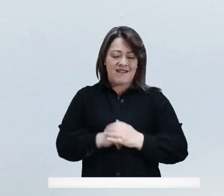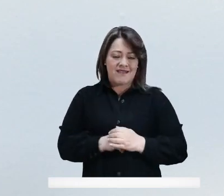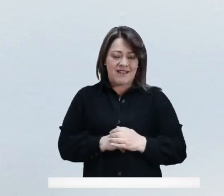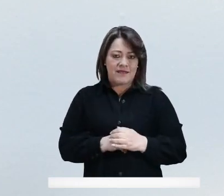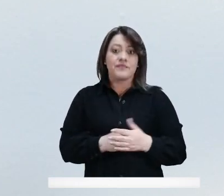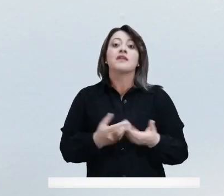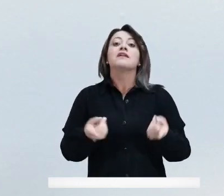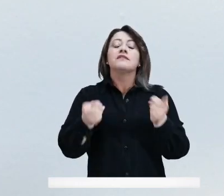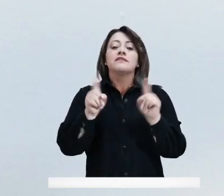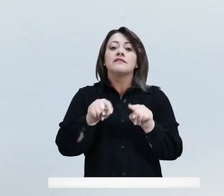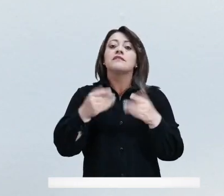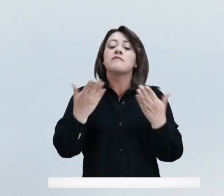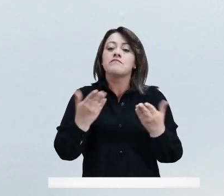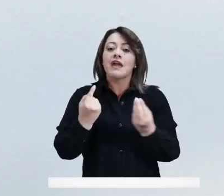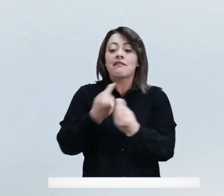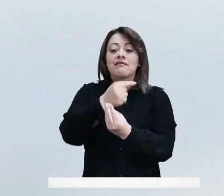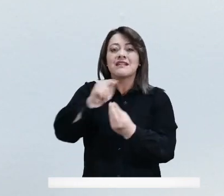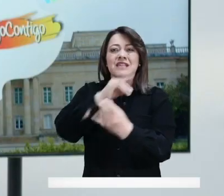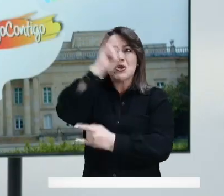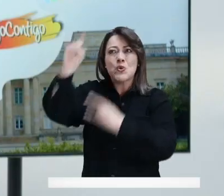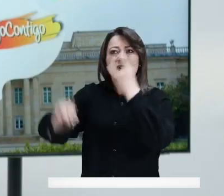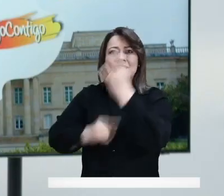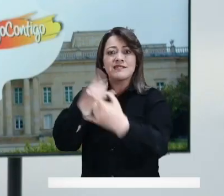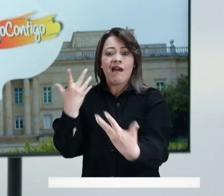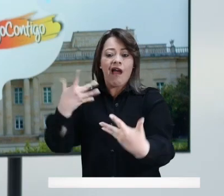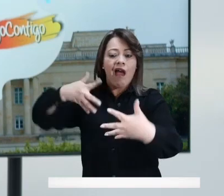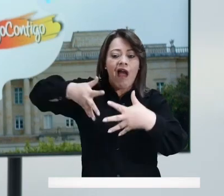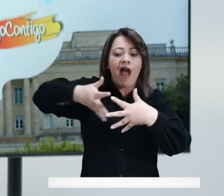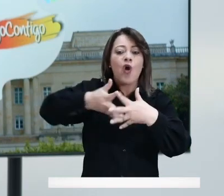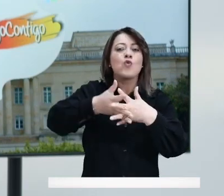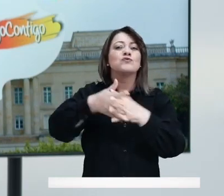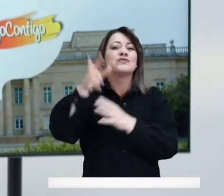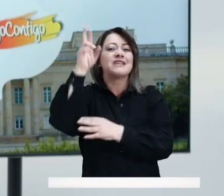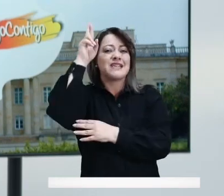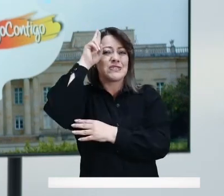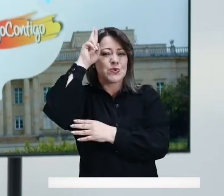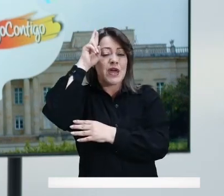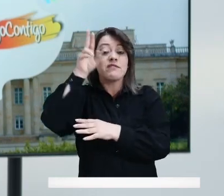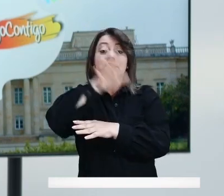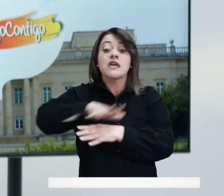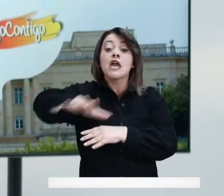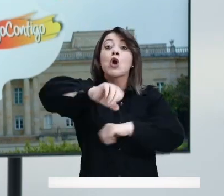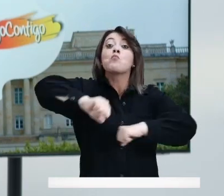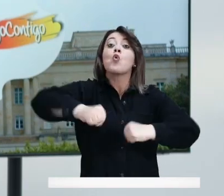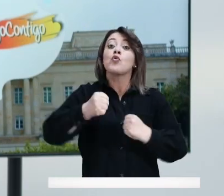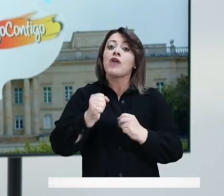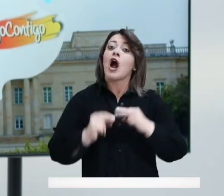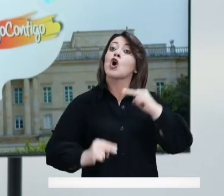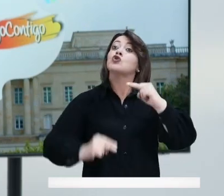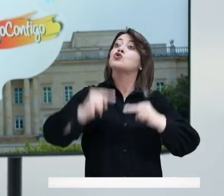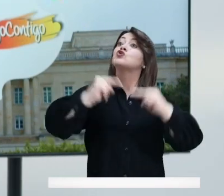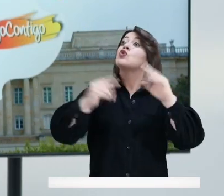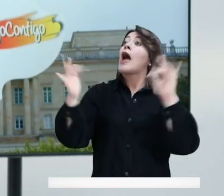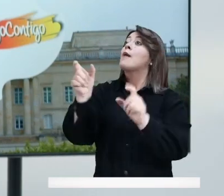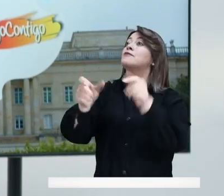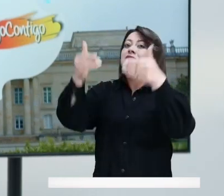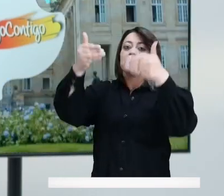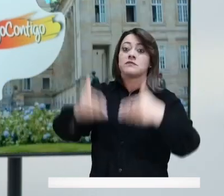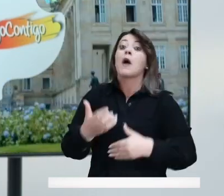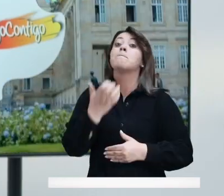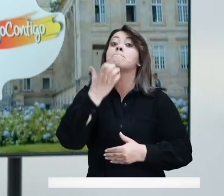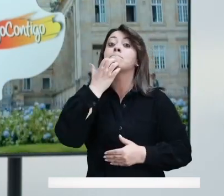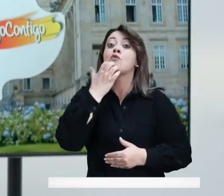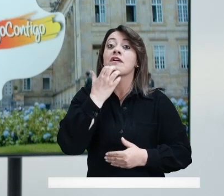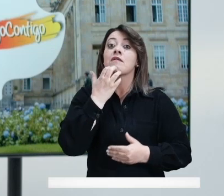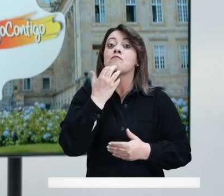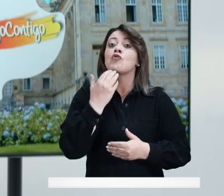a que tengamos el diseño universal, los ajustes razonables, que la ciudad se diseñe, la infraestructura esté adecuada para ellos, que por